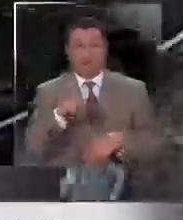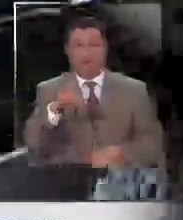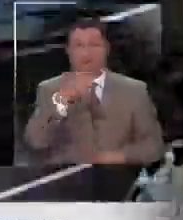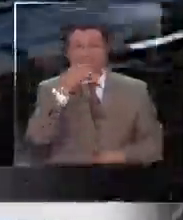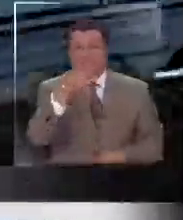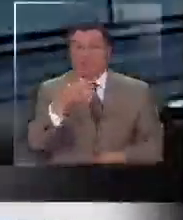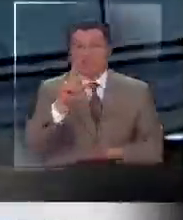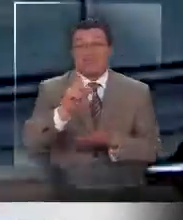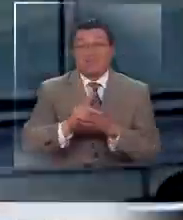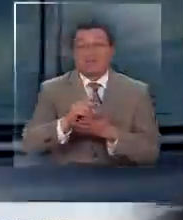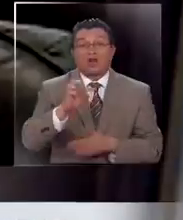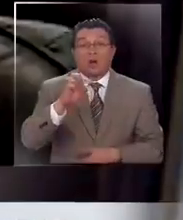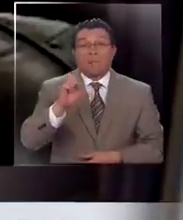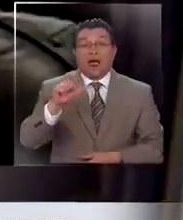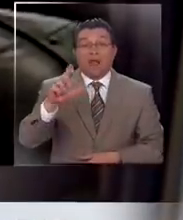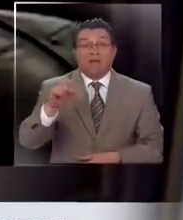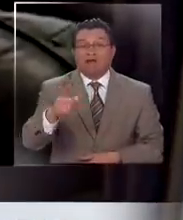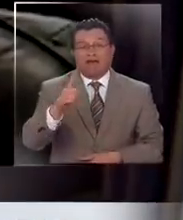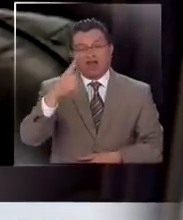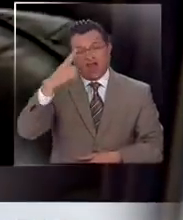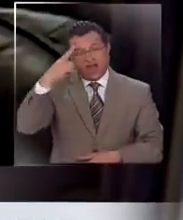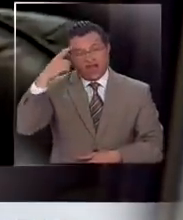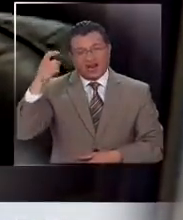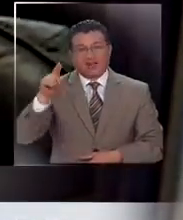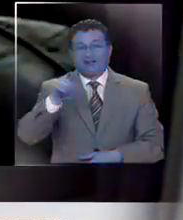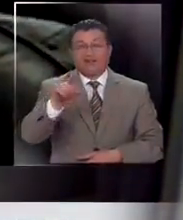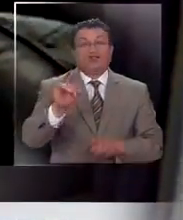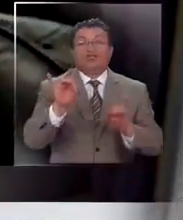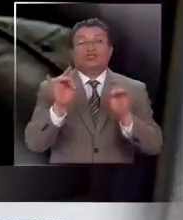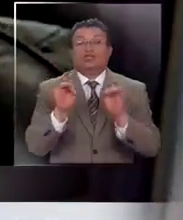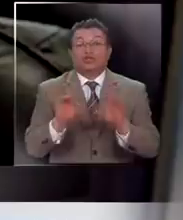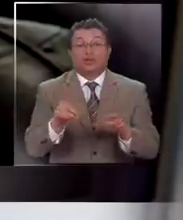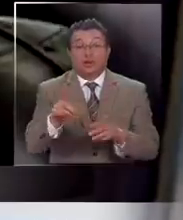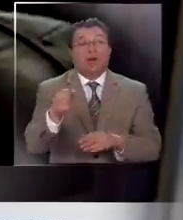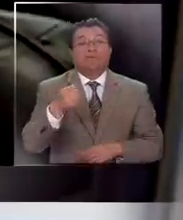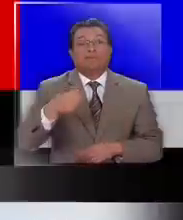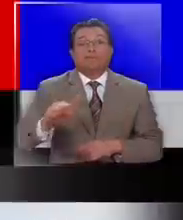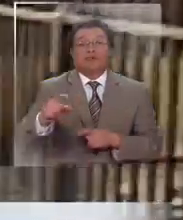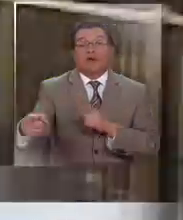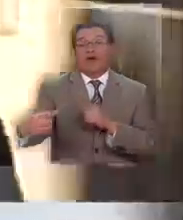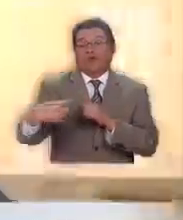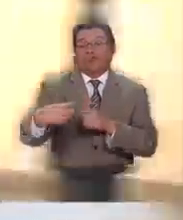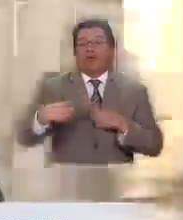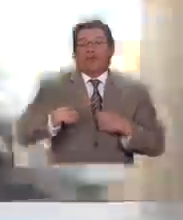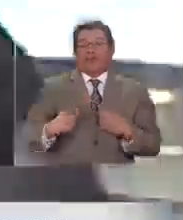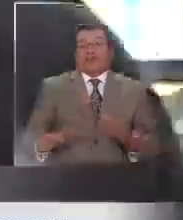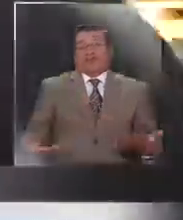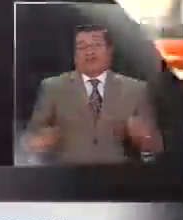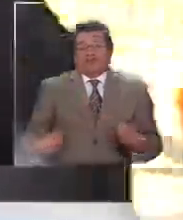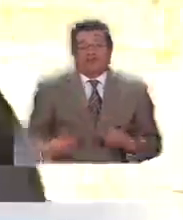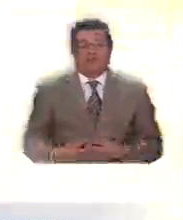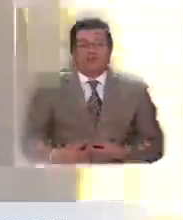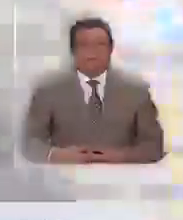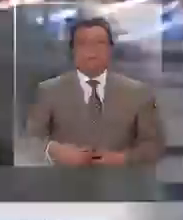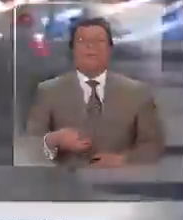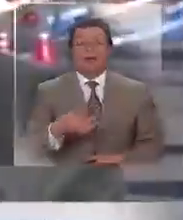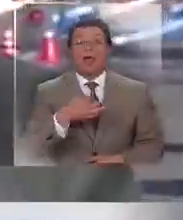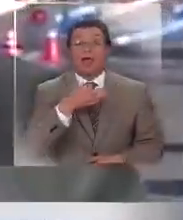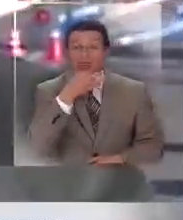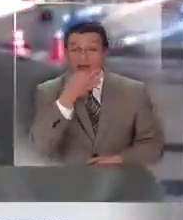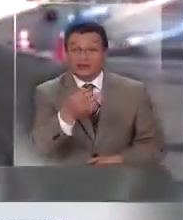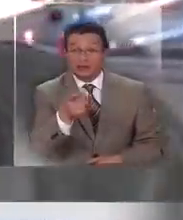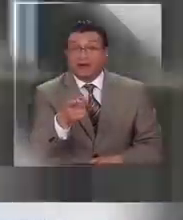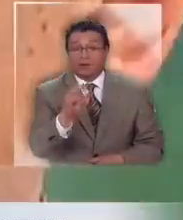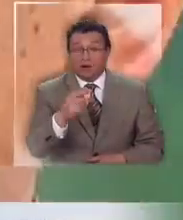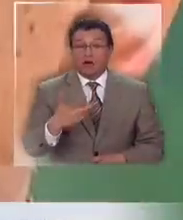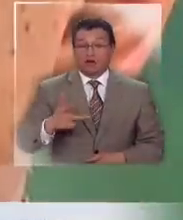diputado Palma no lo cree nadie. Este es el típico caso del infractor detrás del juez. Decía Mario Cortés Chevasco, porque